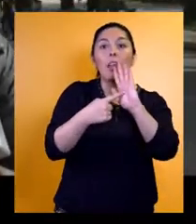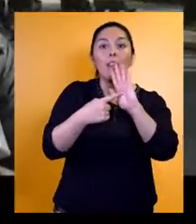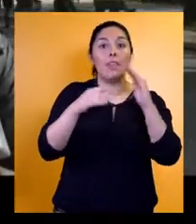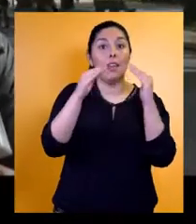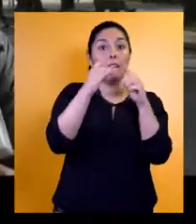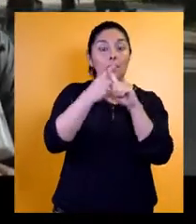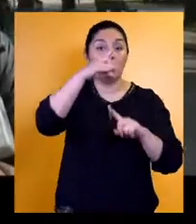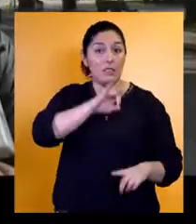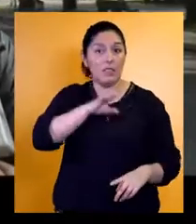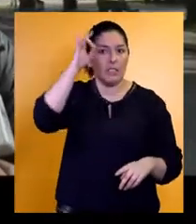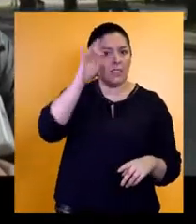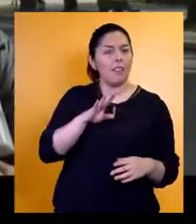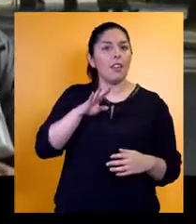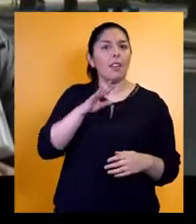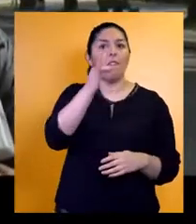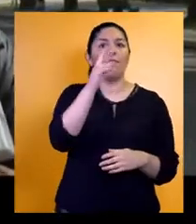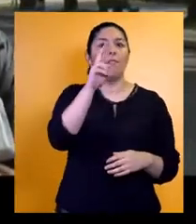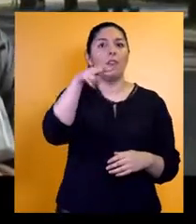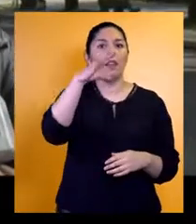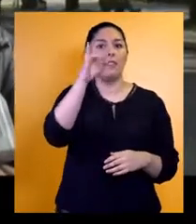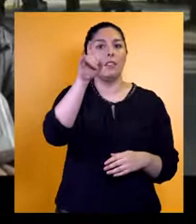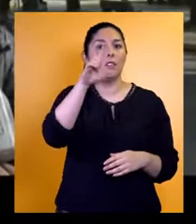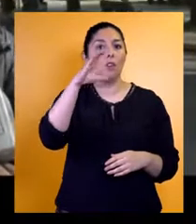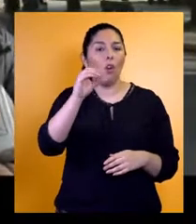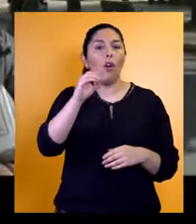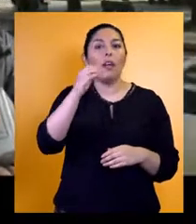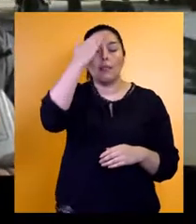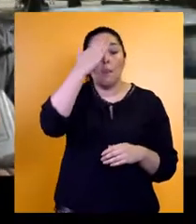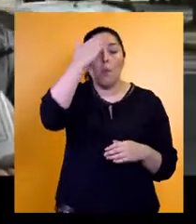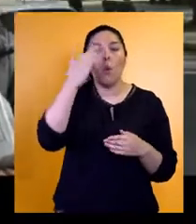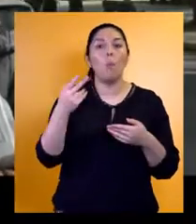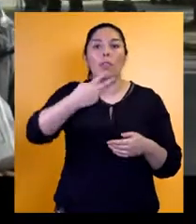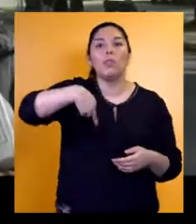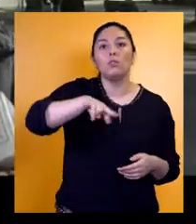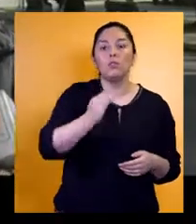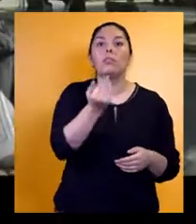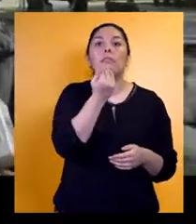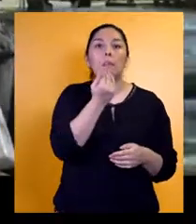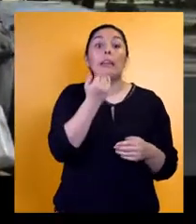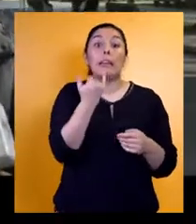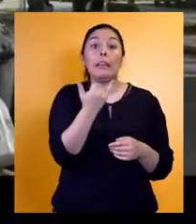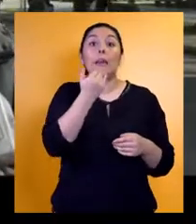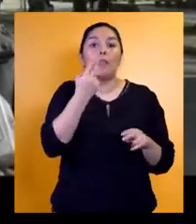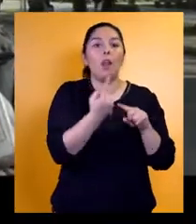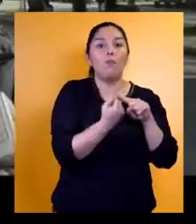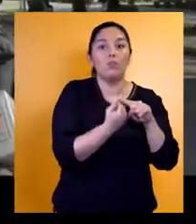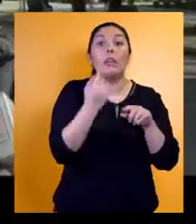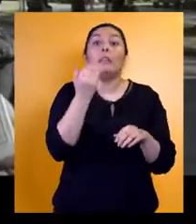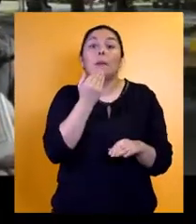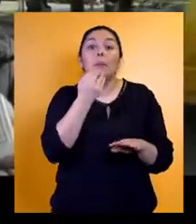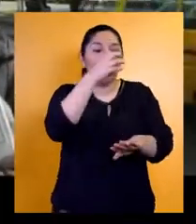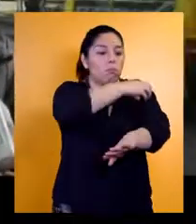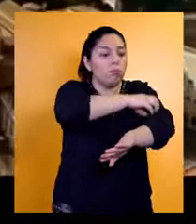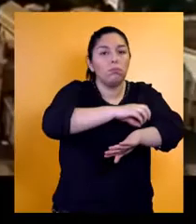para el mundo, de que el Papa Francisco se está preocupando de los feligreses y de las pequeñas regiones también que